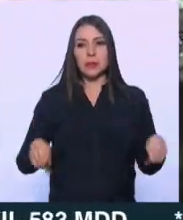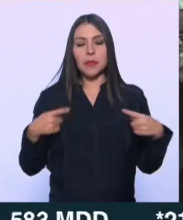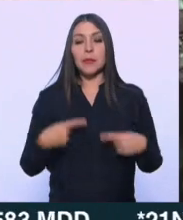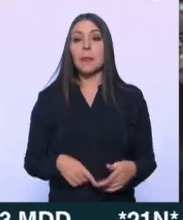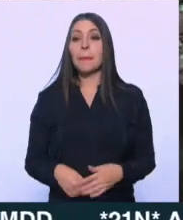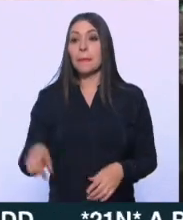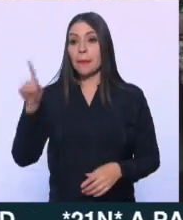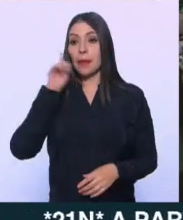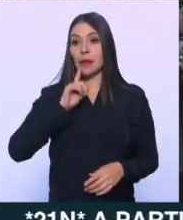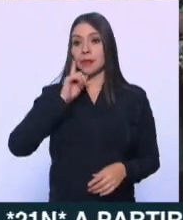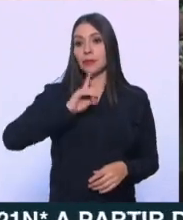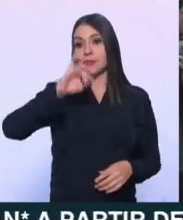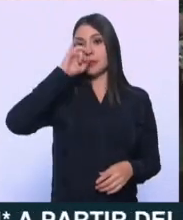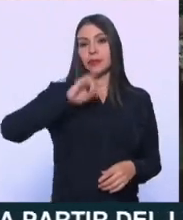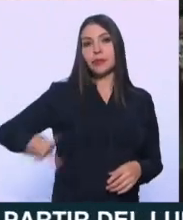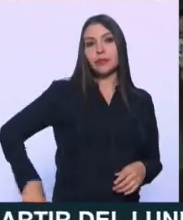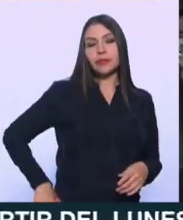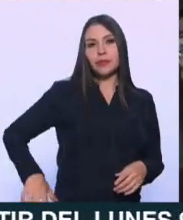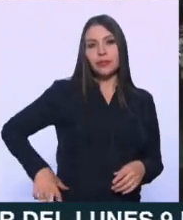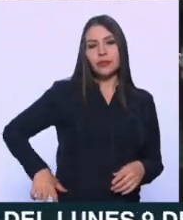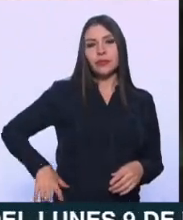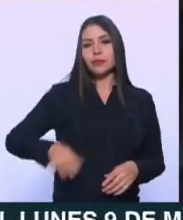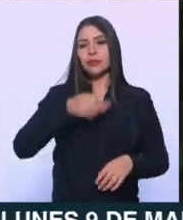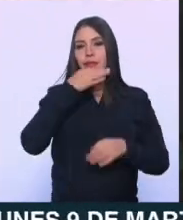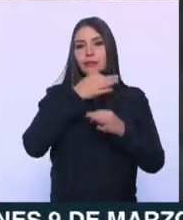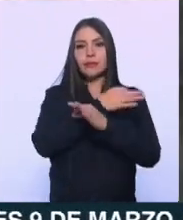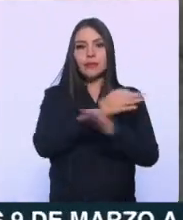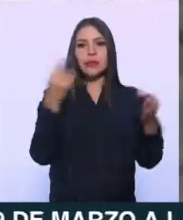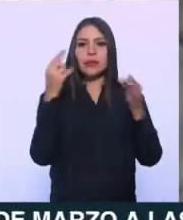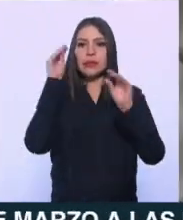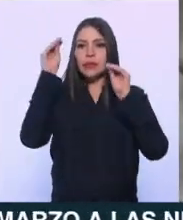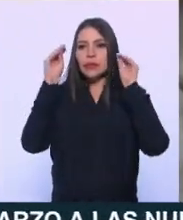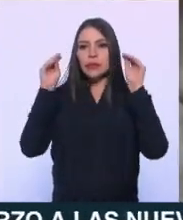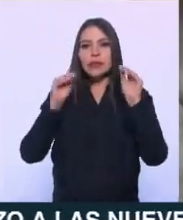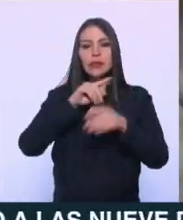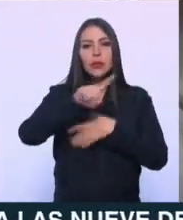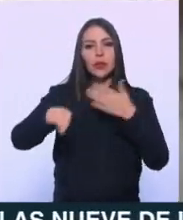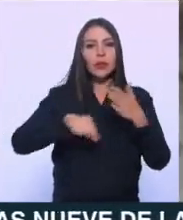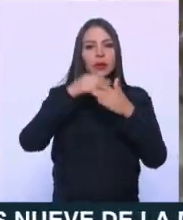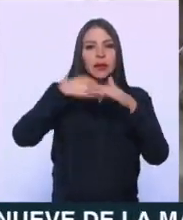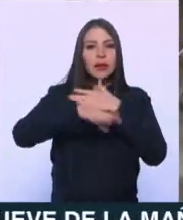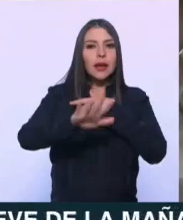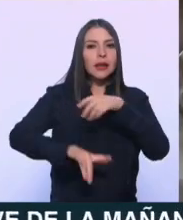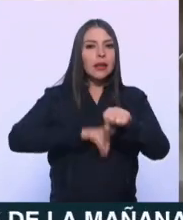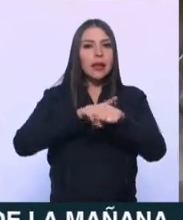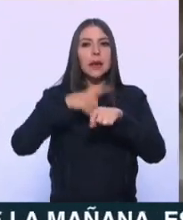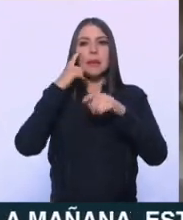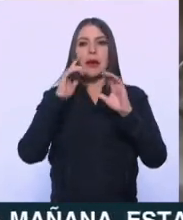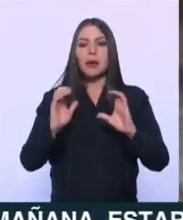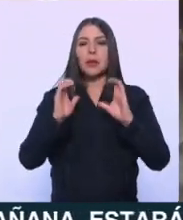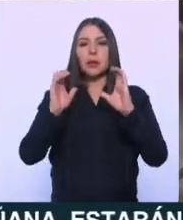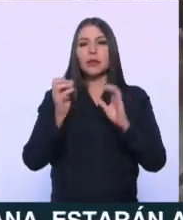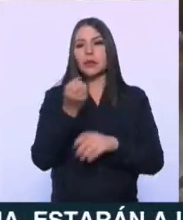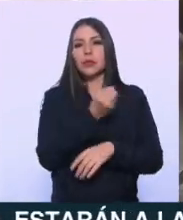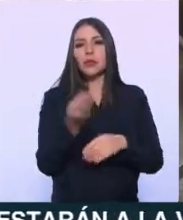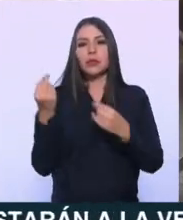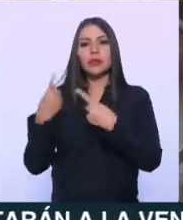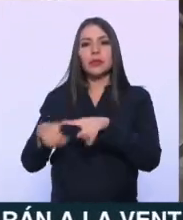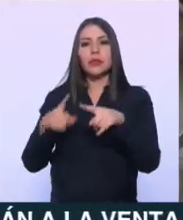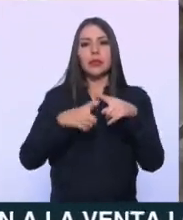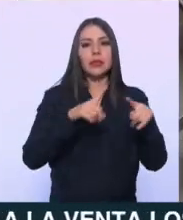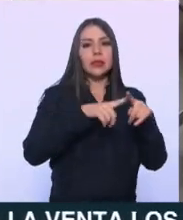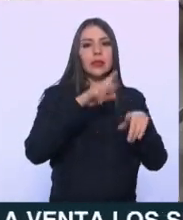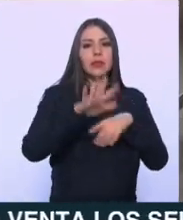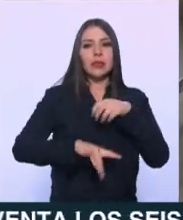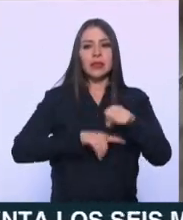Sheinbaum, anunció la renovación de los zoológicos capitalinos, con lo que se contribuirá a la preservación de las cientos de especies.